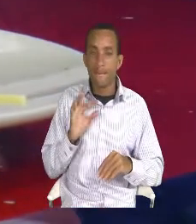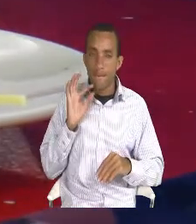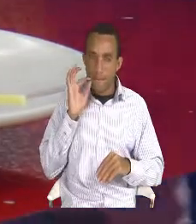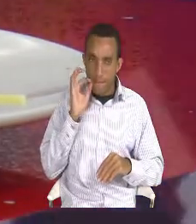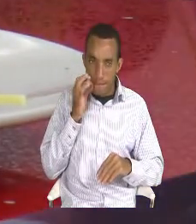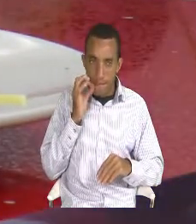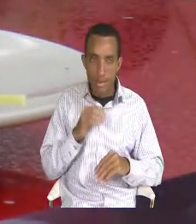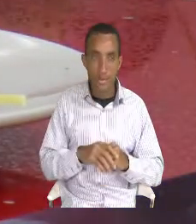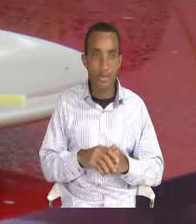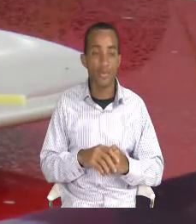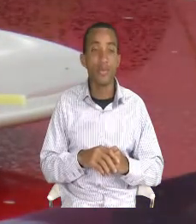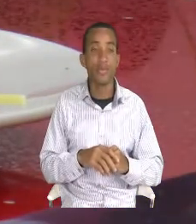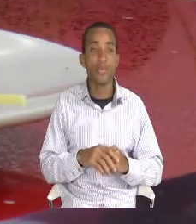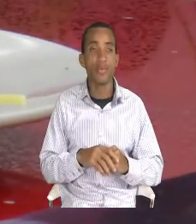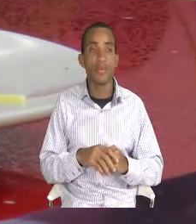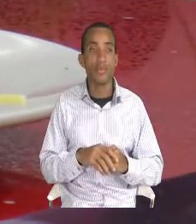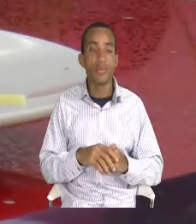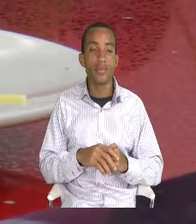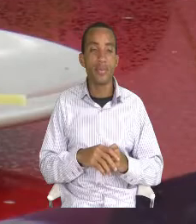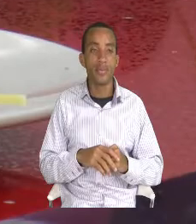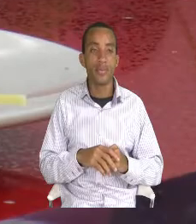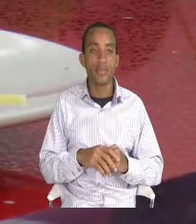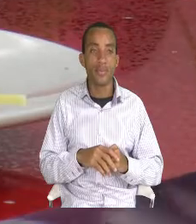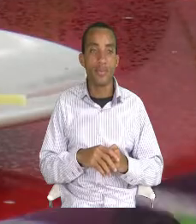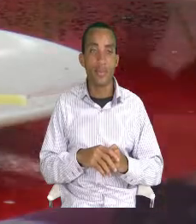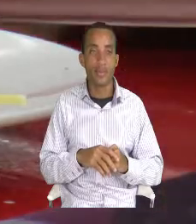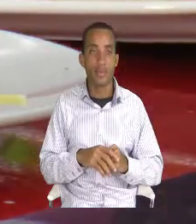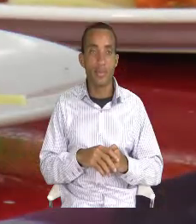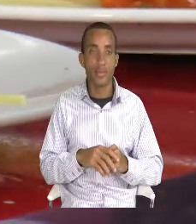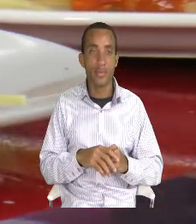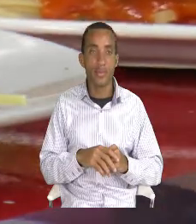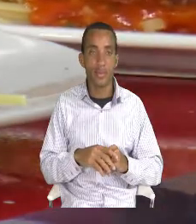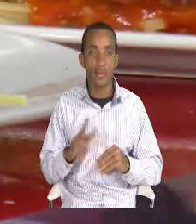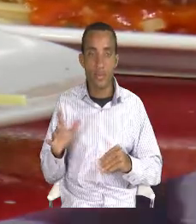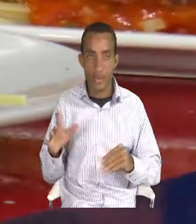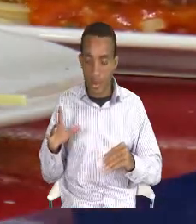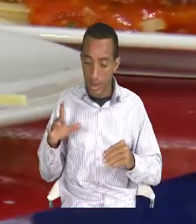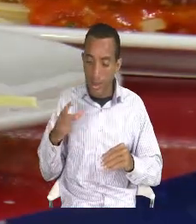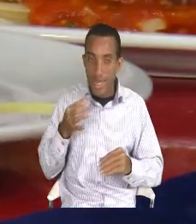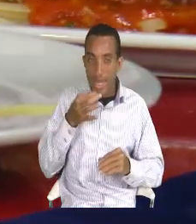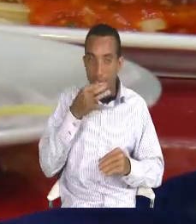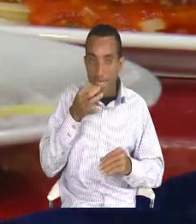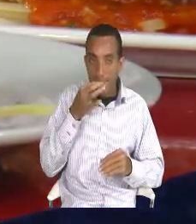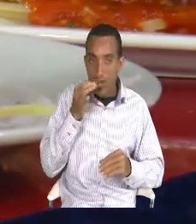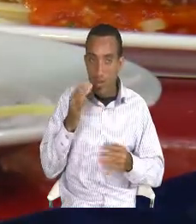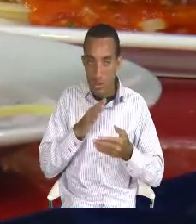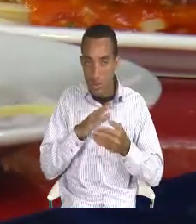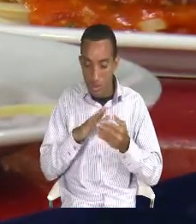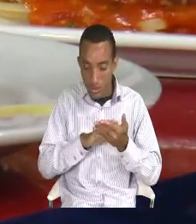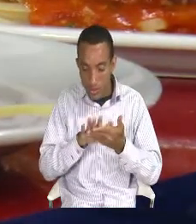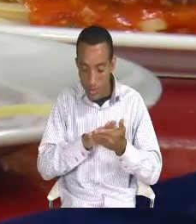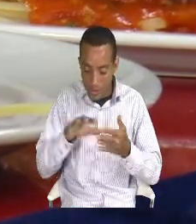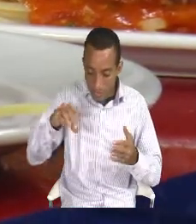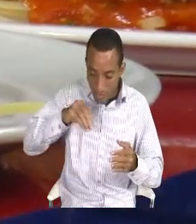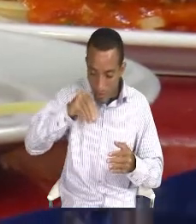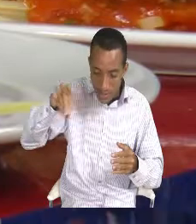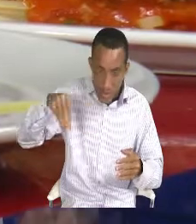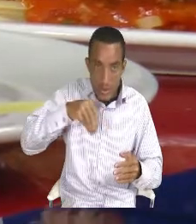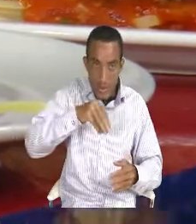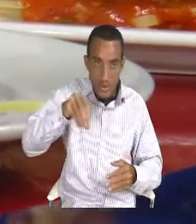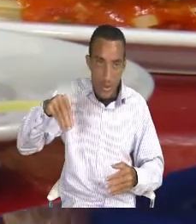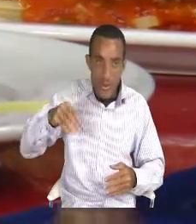terminar con, permítame, limpio por acá, queso parmesano. Ajá. Si quiere, yo le adiciono a este y la